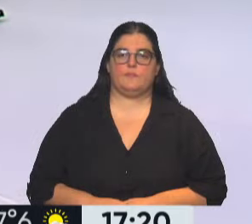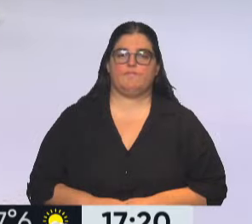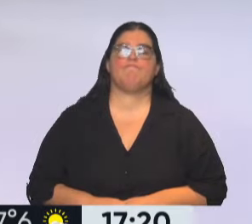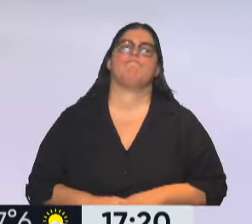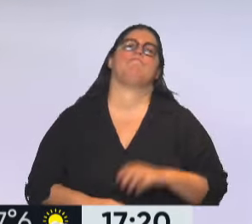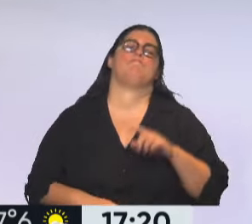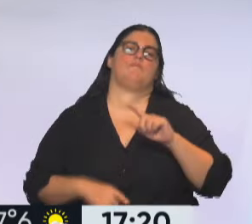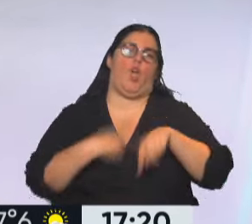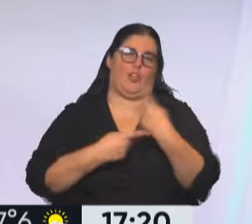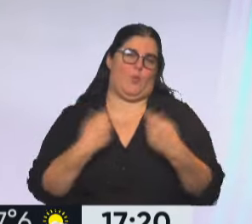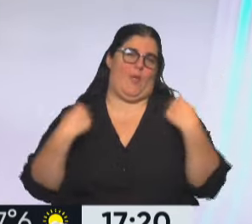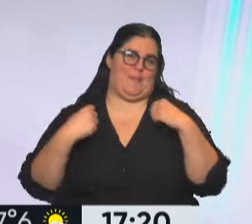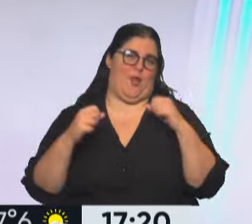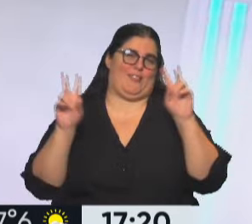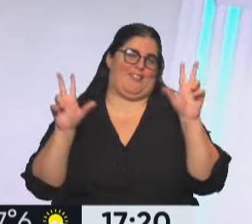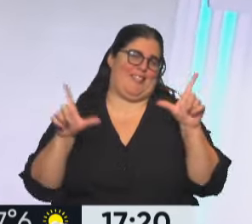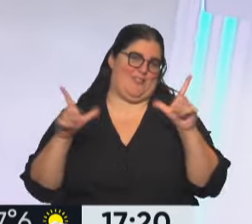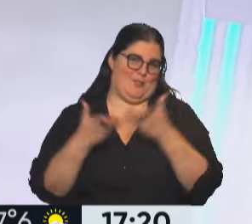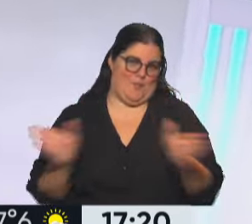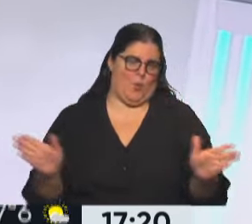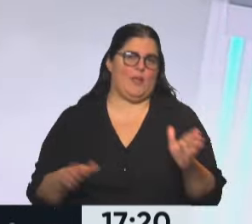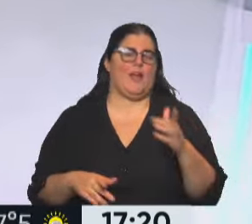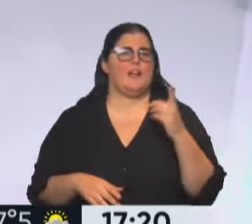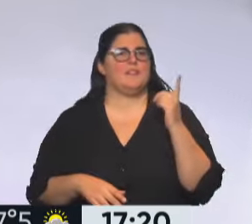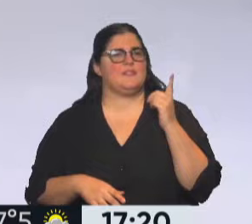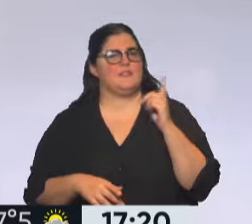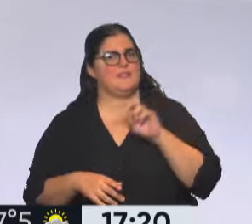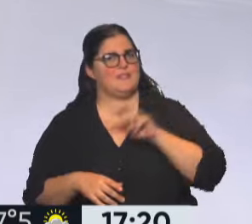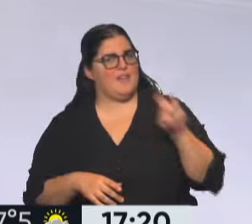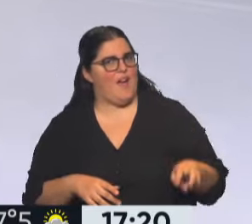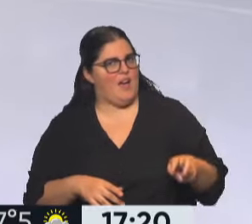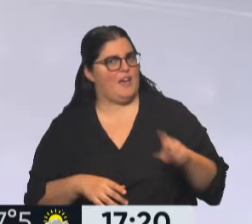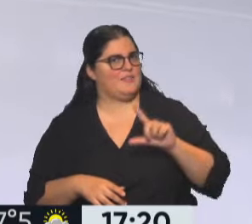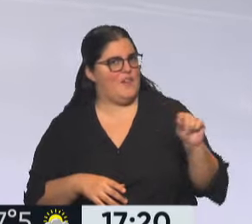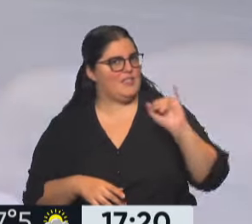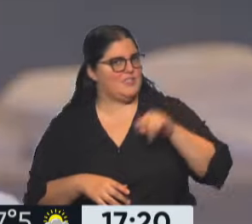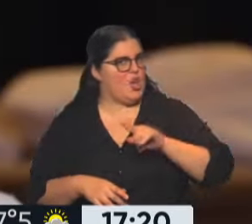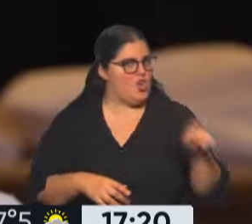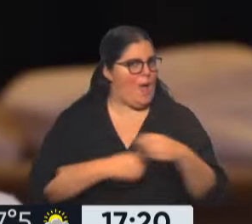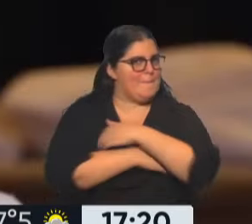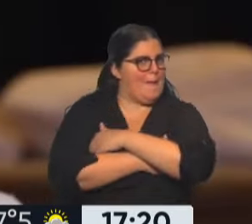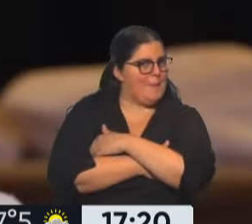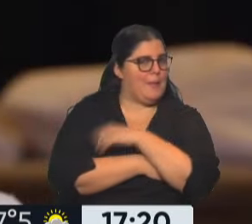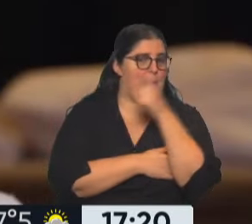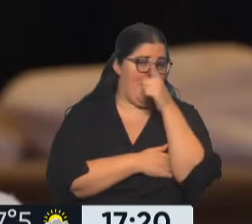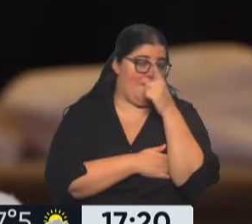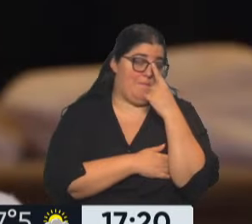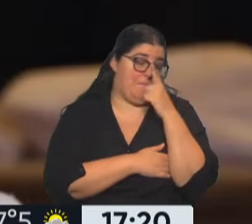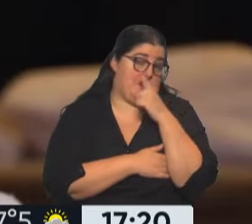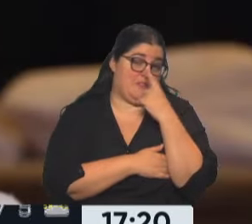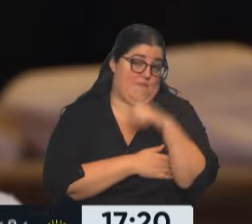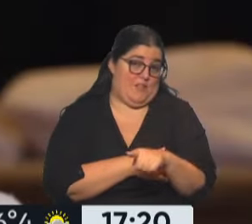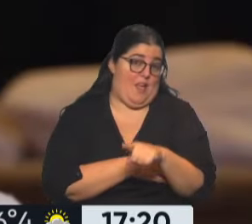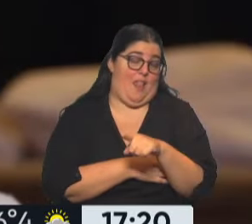Sigue girando el deporte en la televisión pública. ¿Se va o no se va Mbappé? Parece que su destino definitivamente será, como se dice,